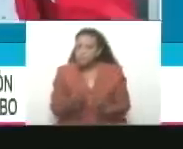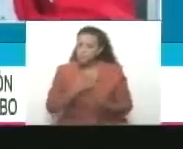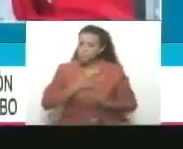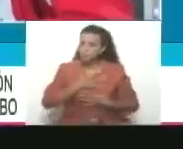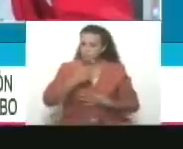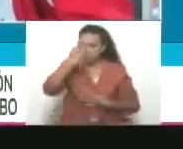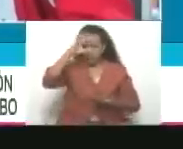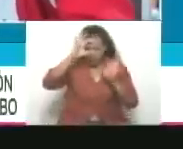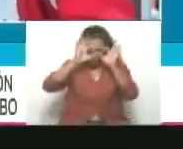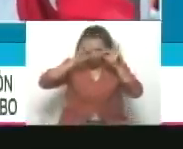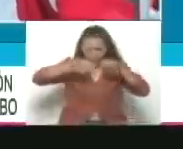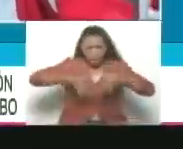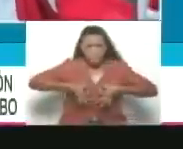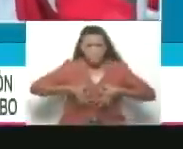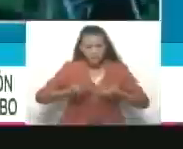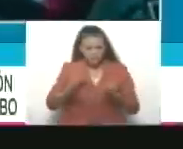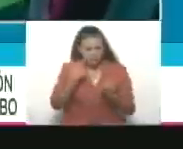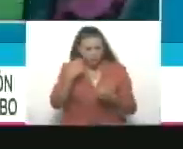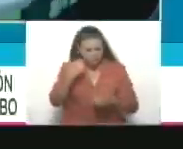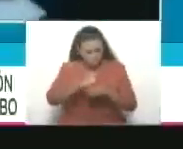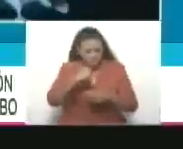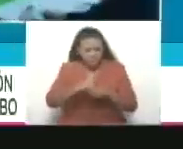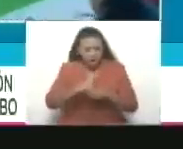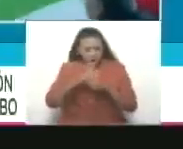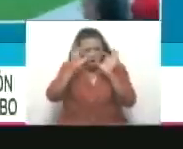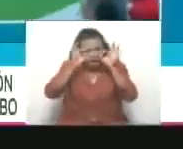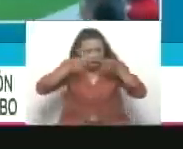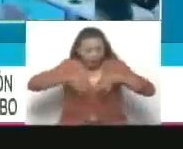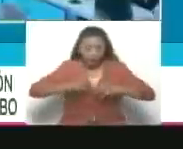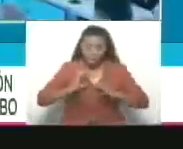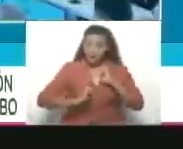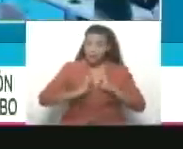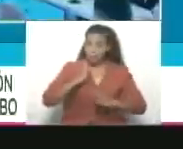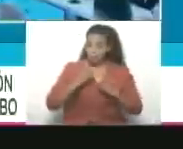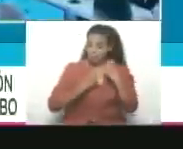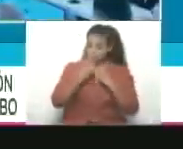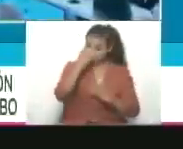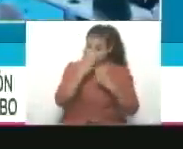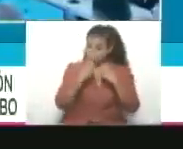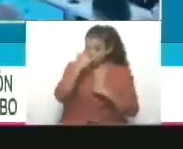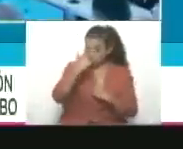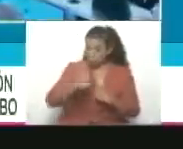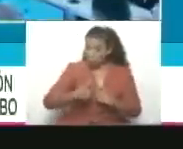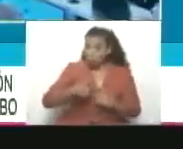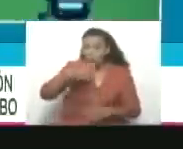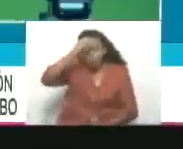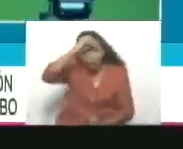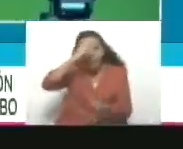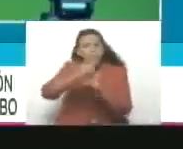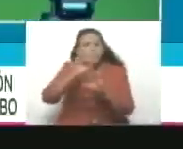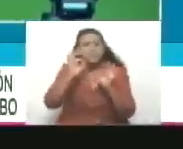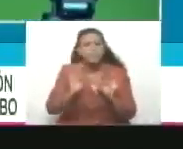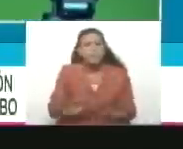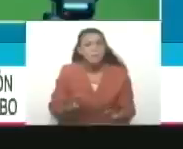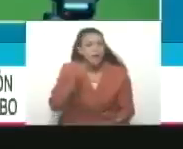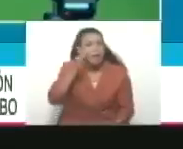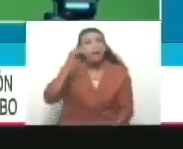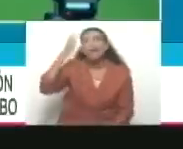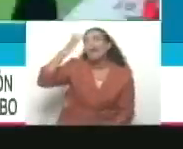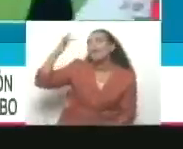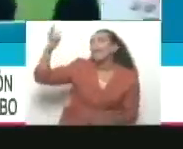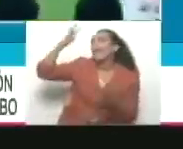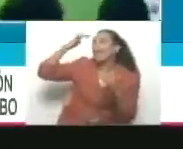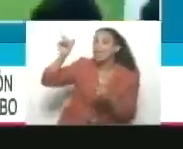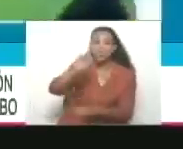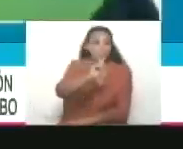crítica autocrítica analítica y objetiva con los pies sobre la tierra Por eso es que nosotros somos